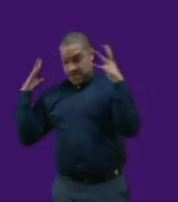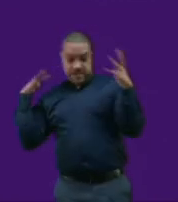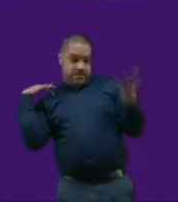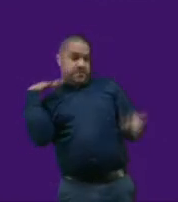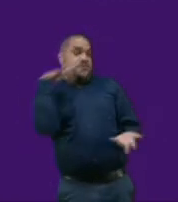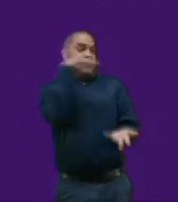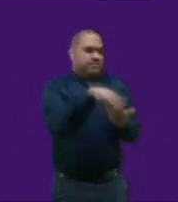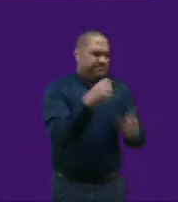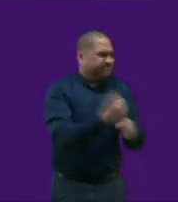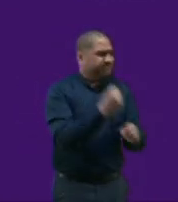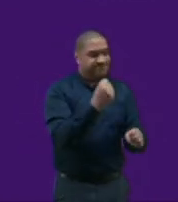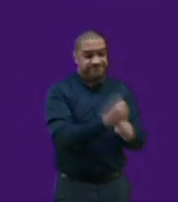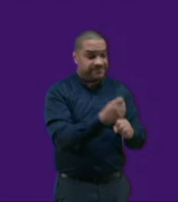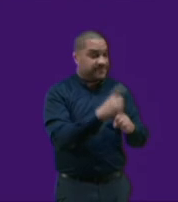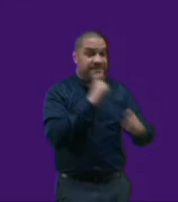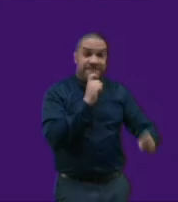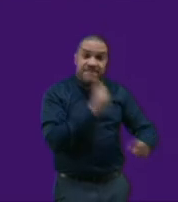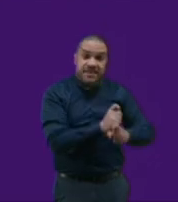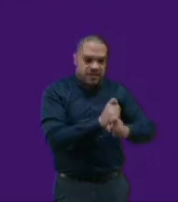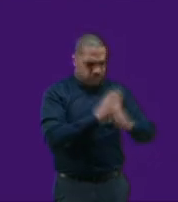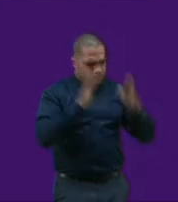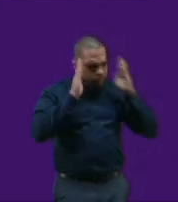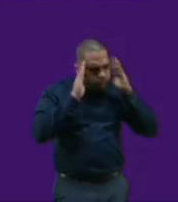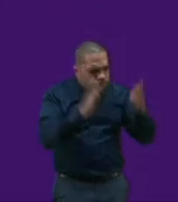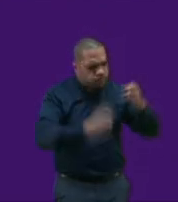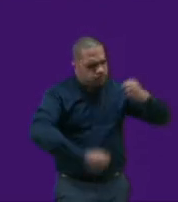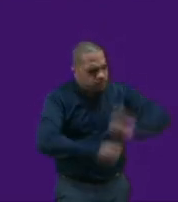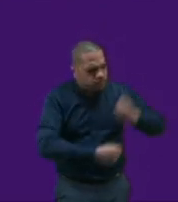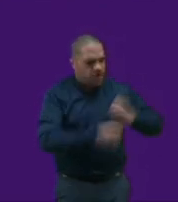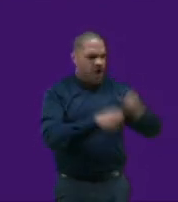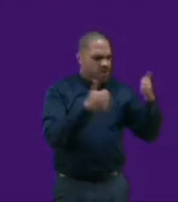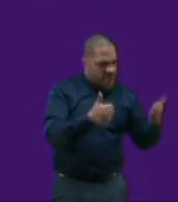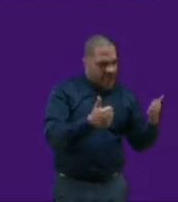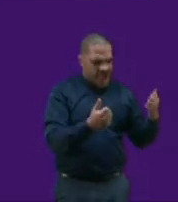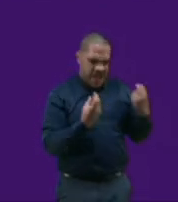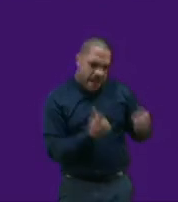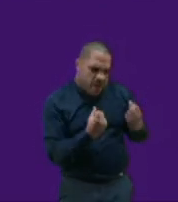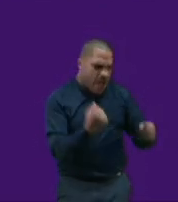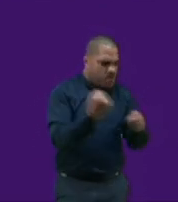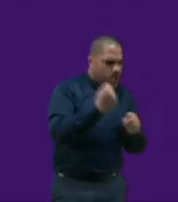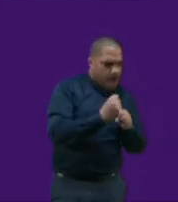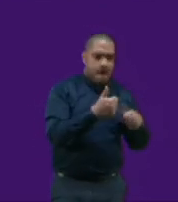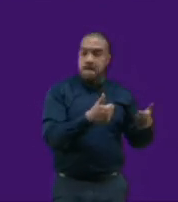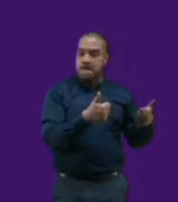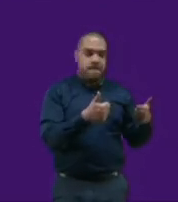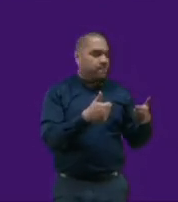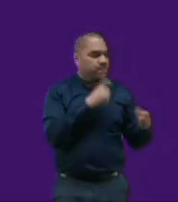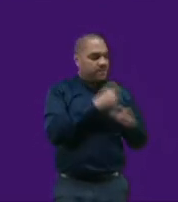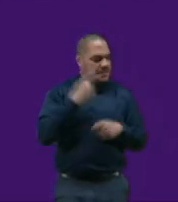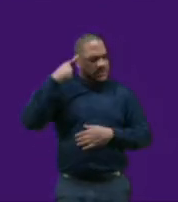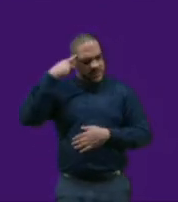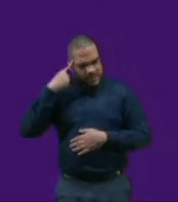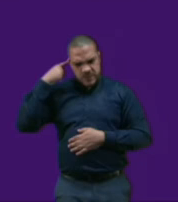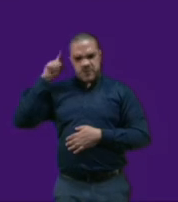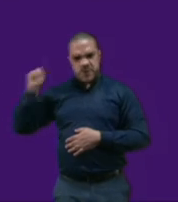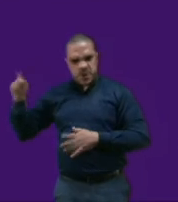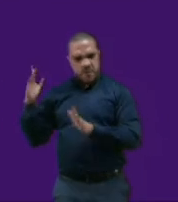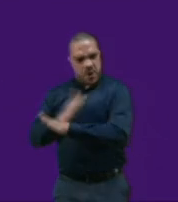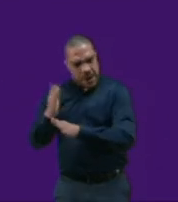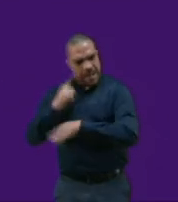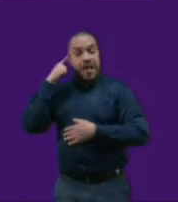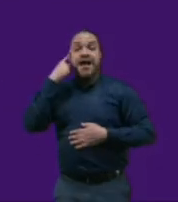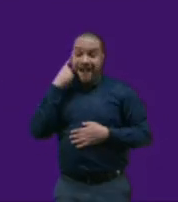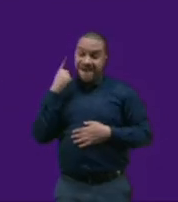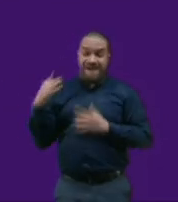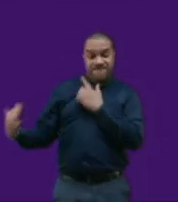misma, pues a un día donde todo ha transcurrido pues de manera regular y pues no ha pasado nada distinto ni nada excepcional. Entonces,